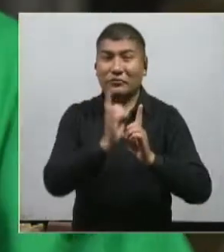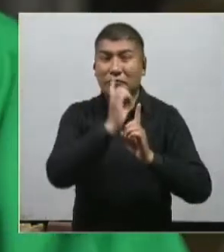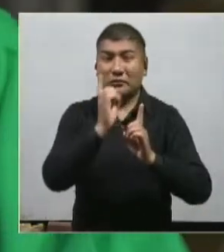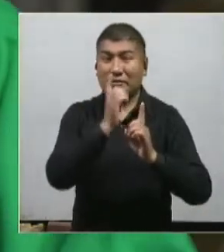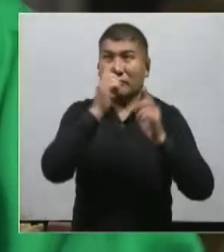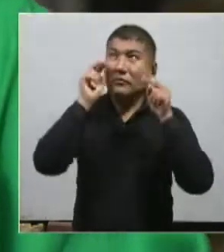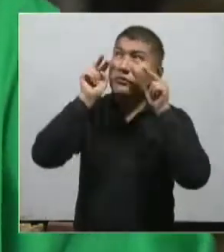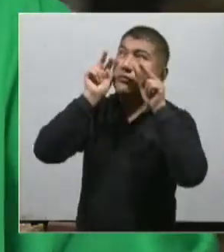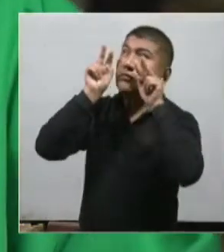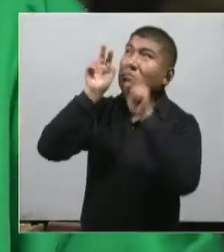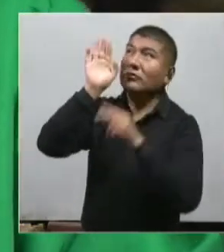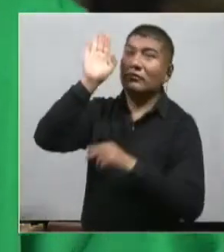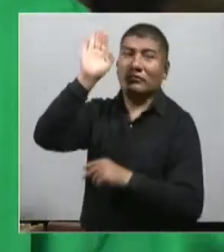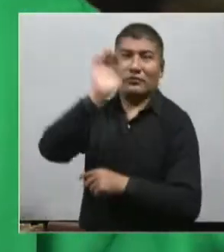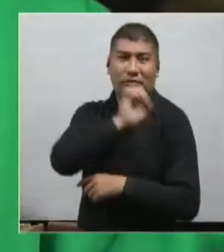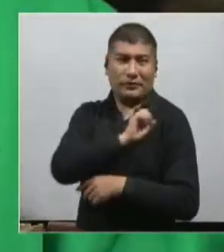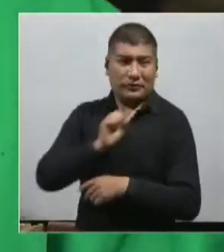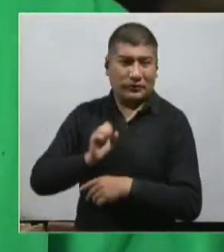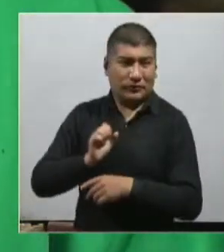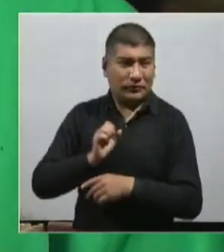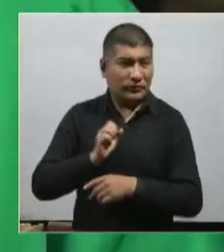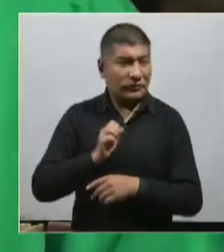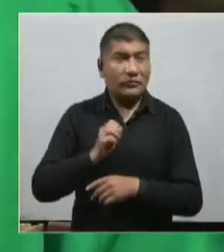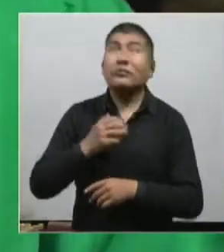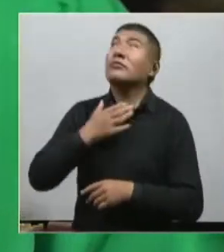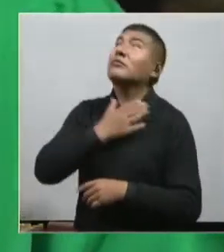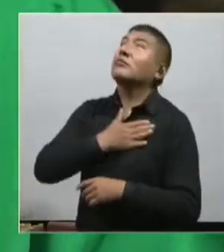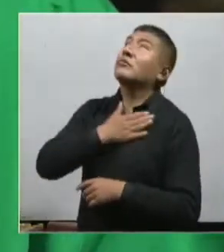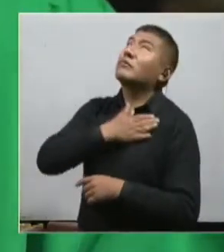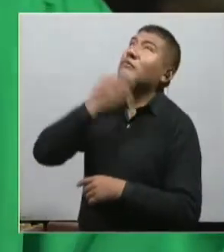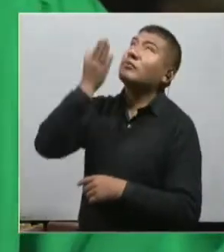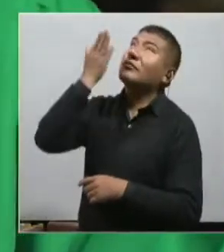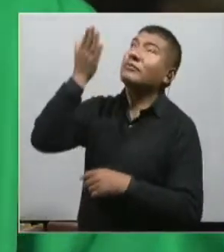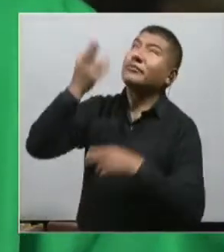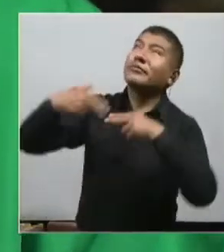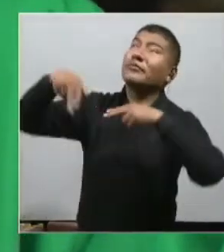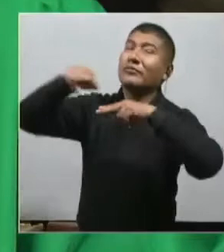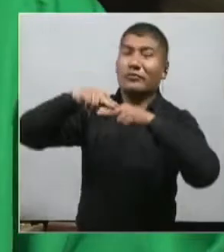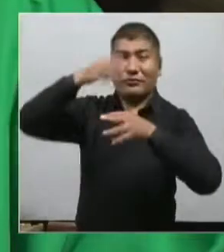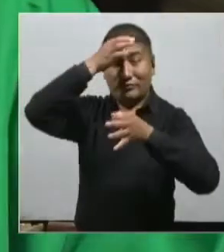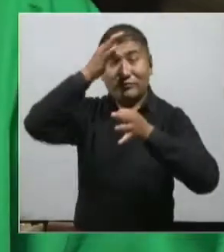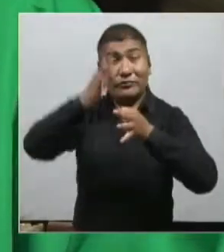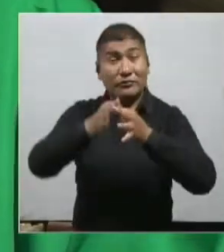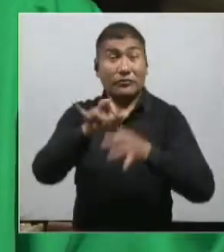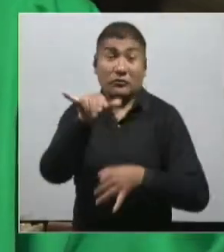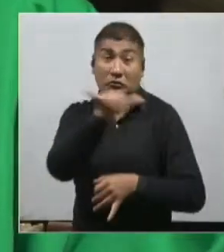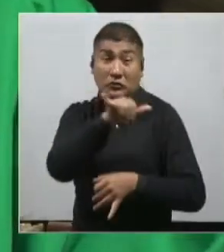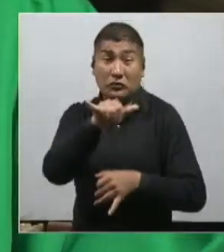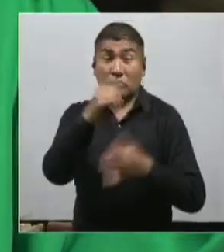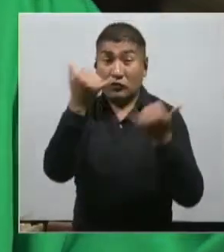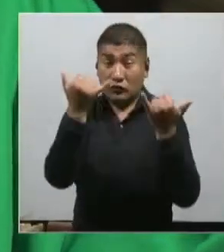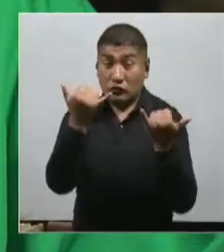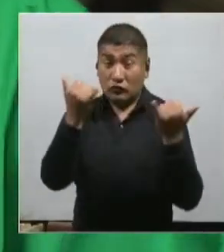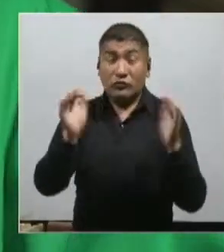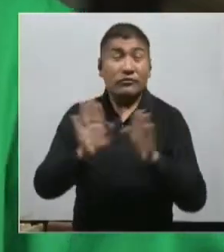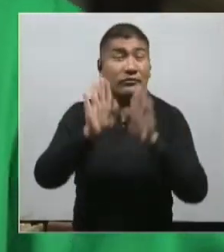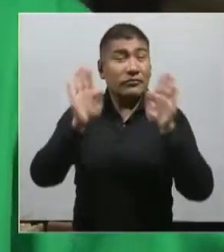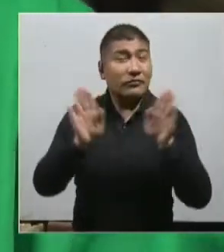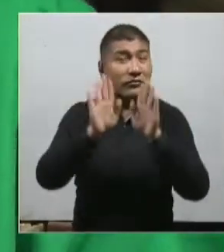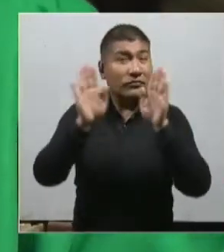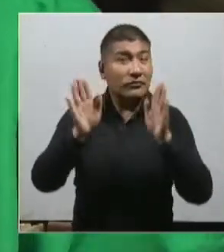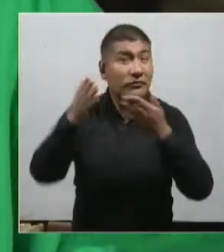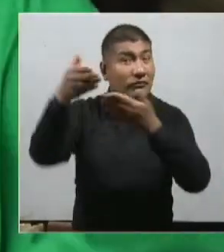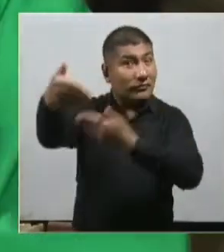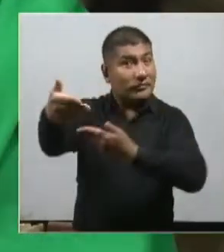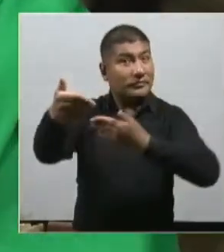al Señor. Auméntanos la fe. También nosotros este domingo somos